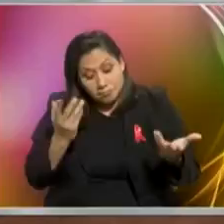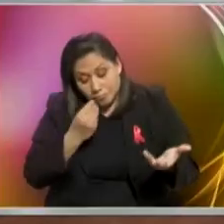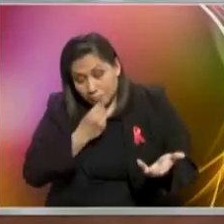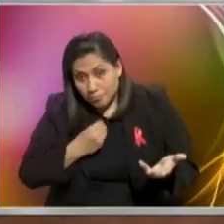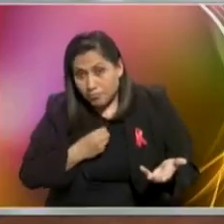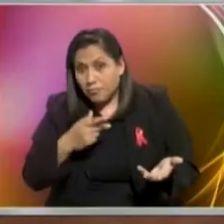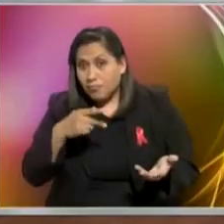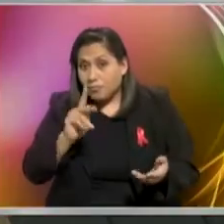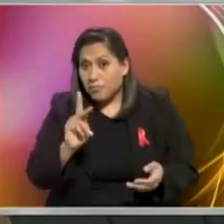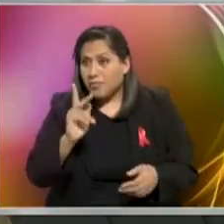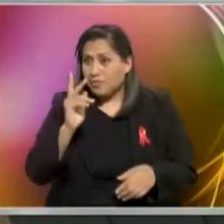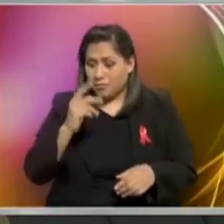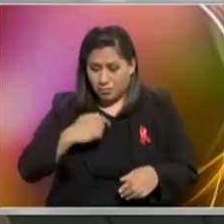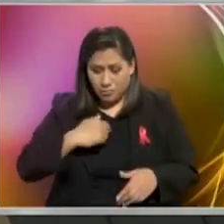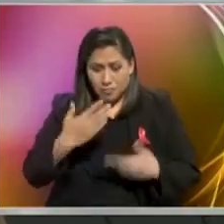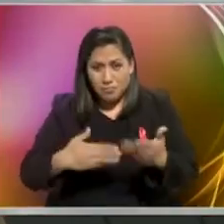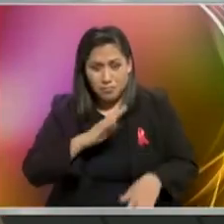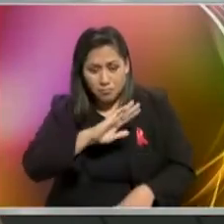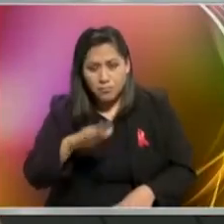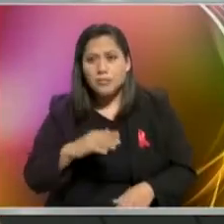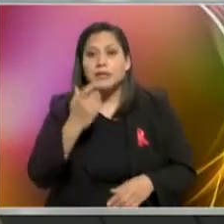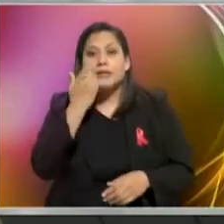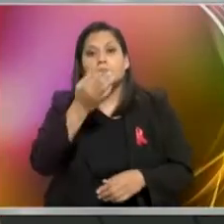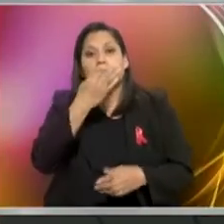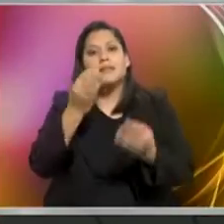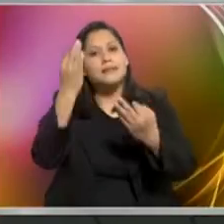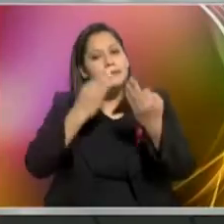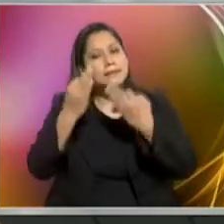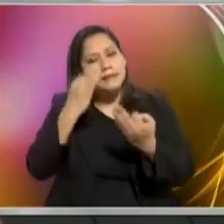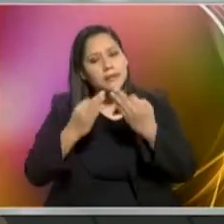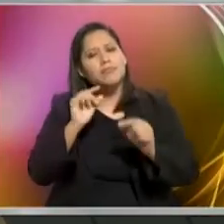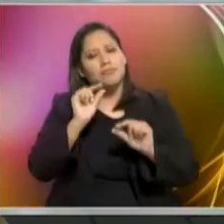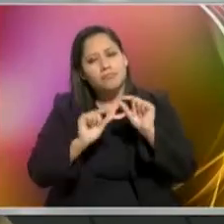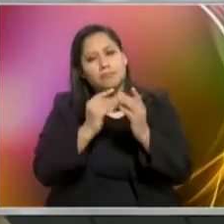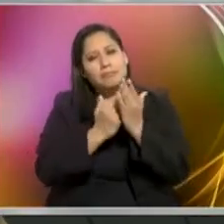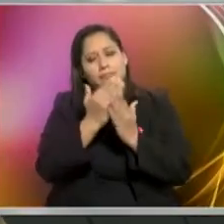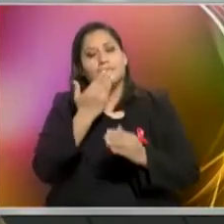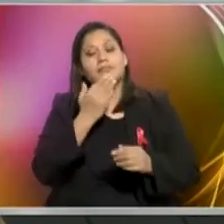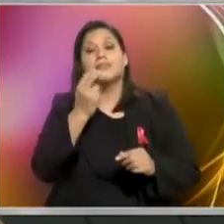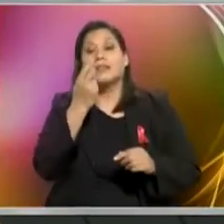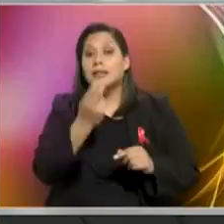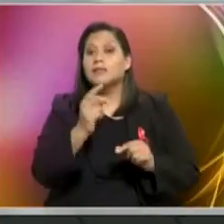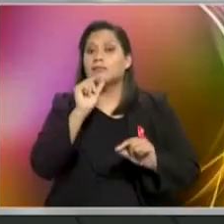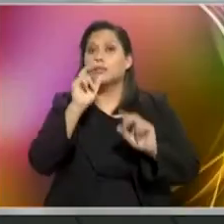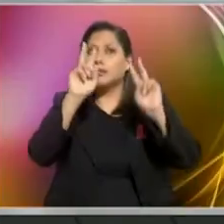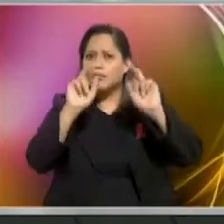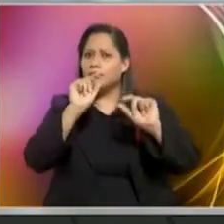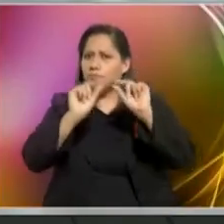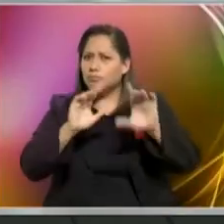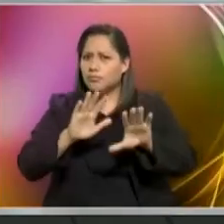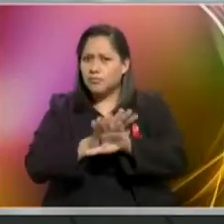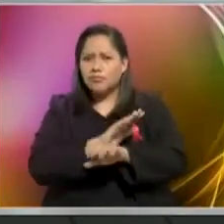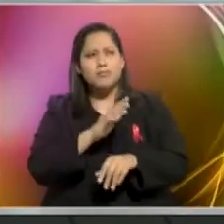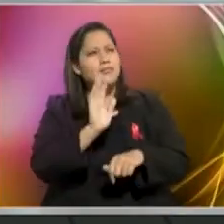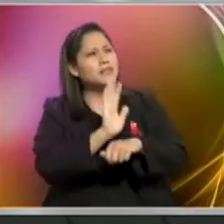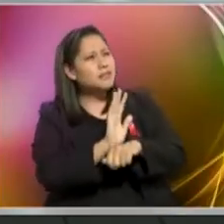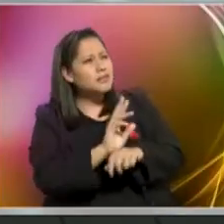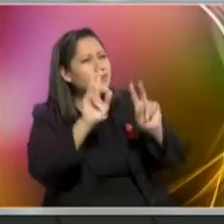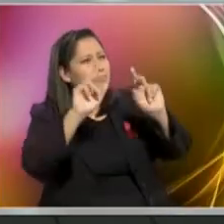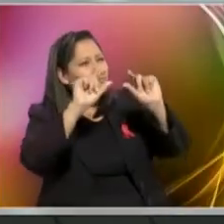pero rehúsa que sea una sentencia de muerte, se empieza a tratar y ahí va. Entonces va evolucionando el cine junto con